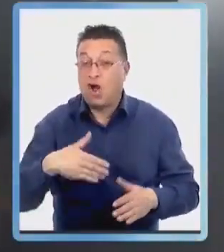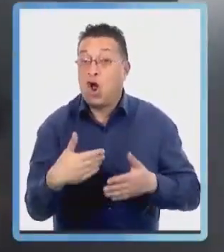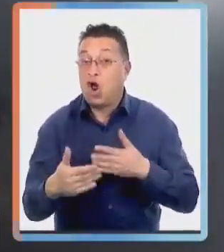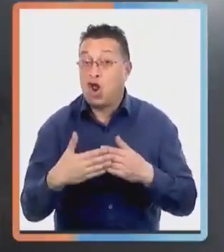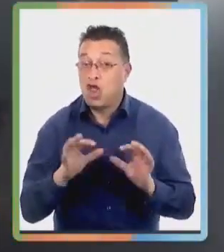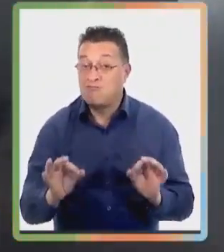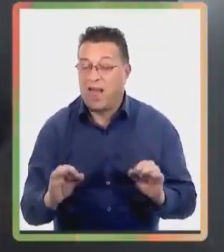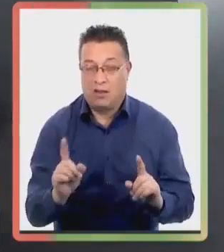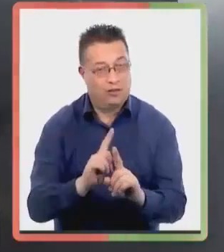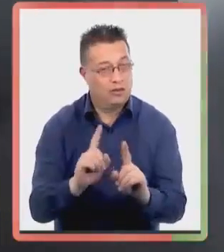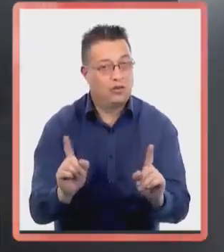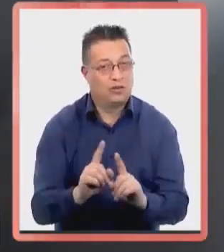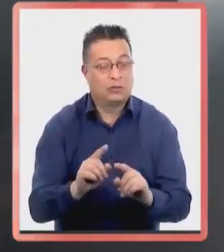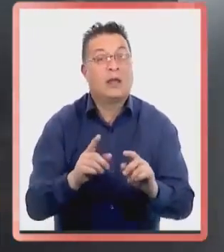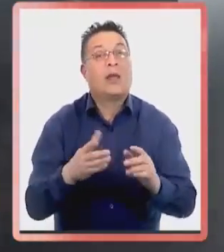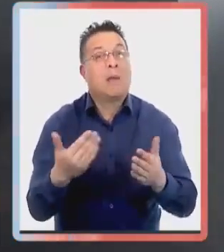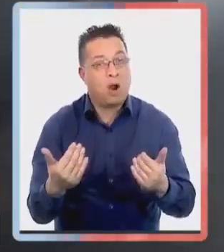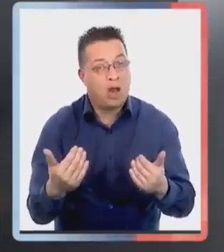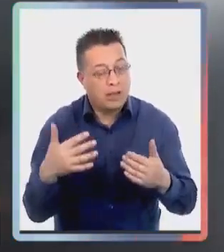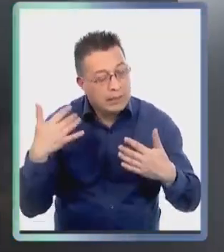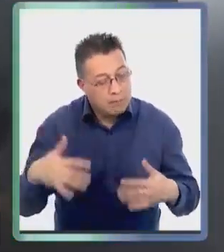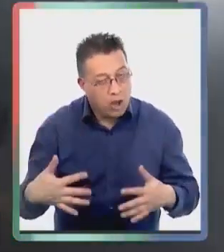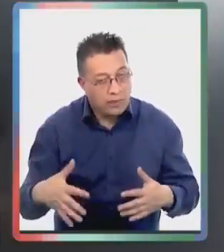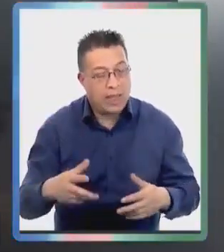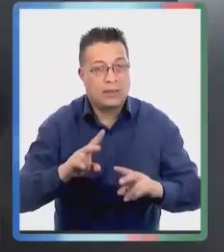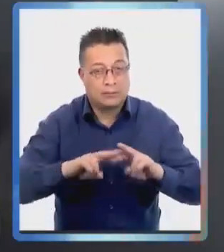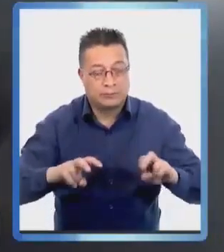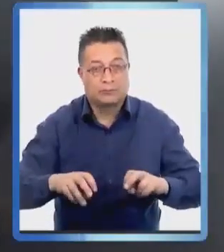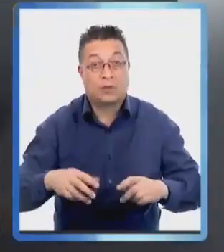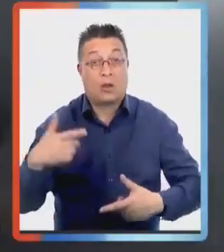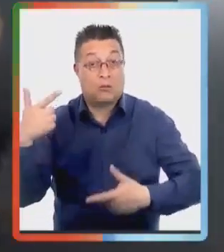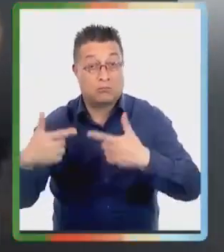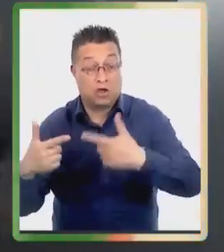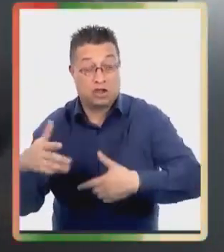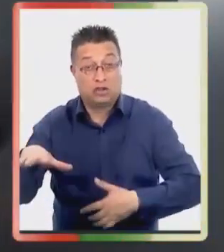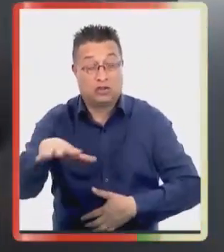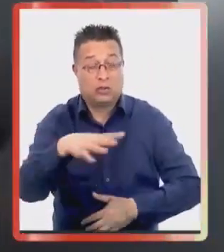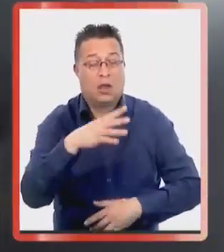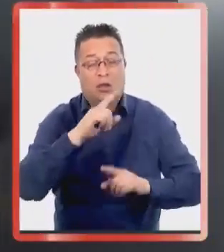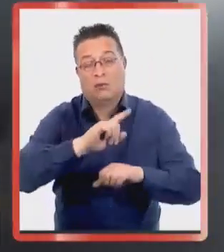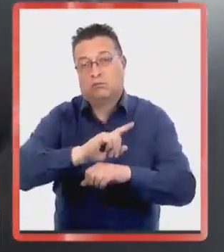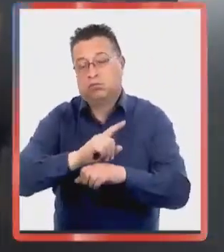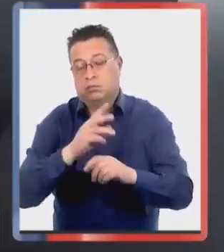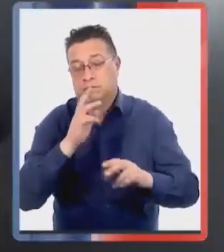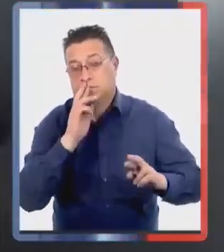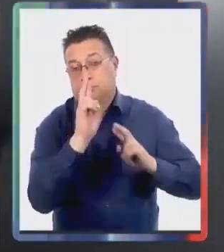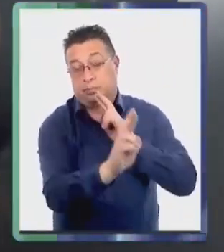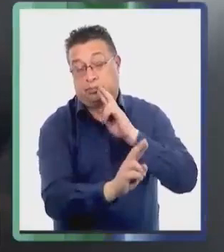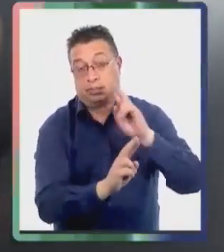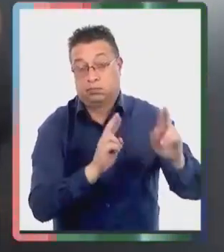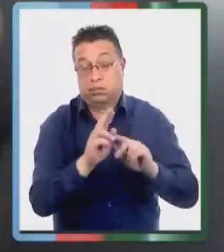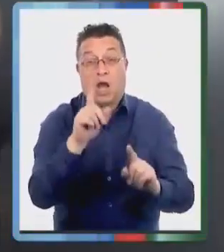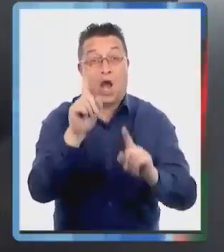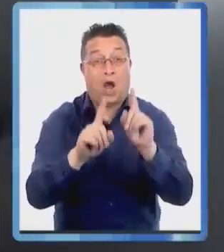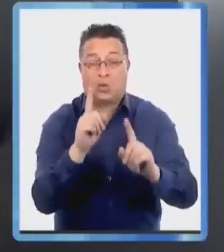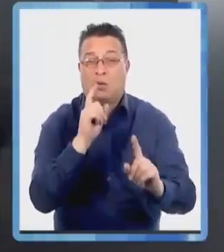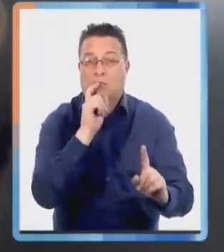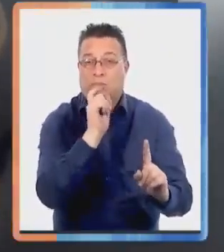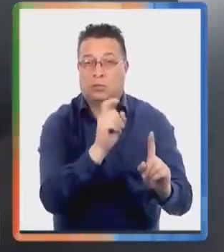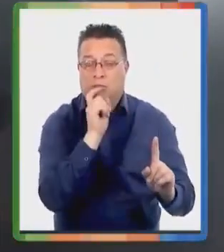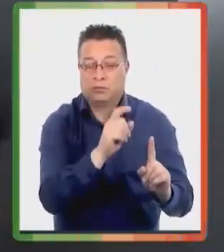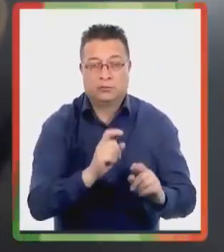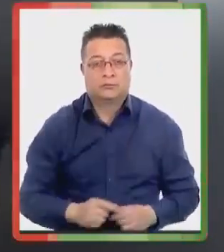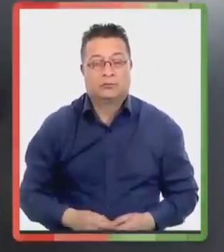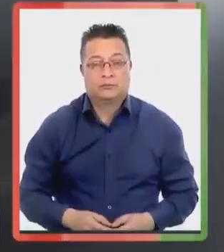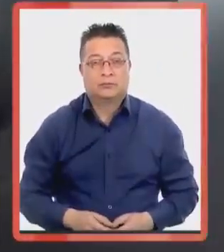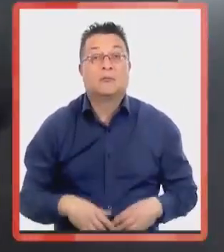víctima, como dicen por ahí, de un robo en tu ministerio. Giorgio, por favor, hay